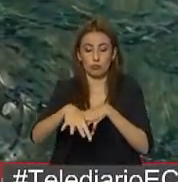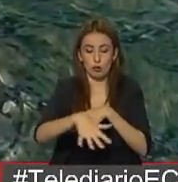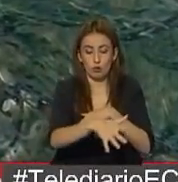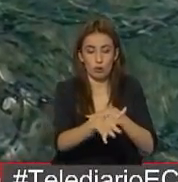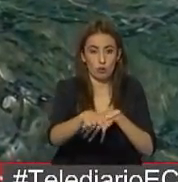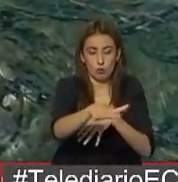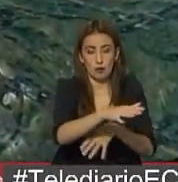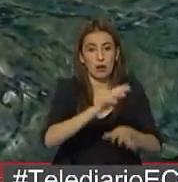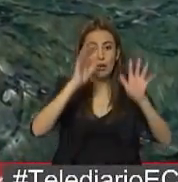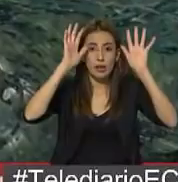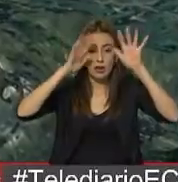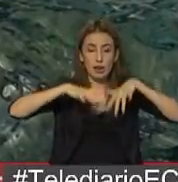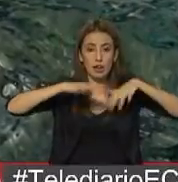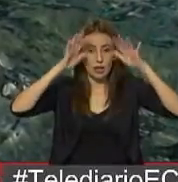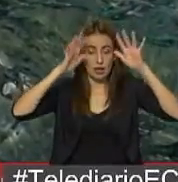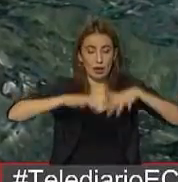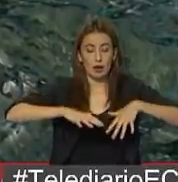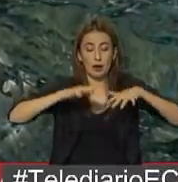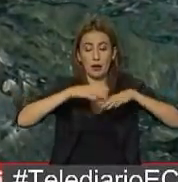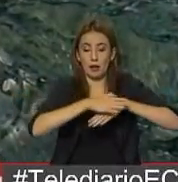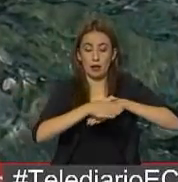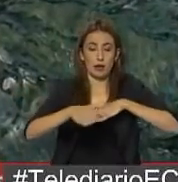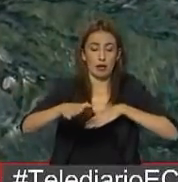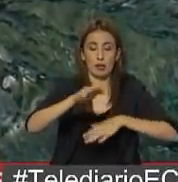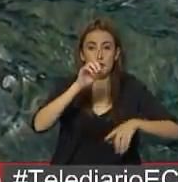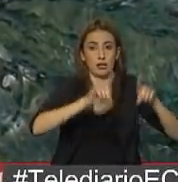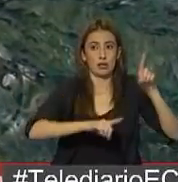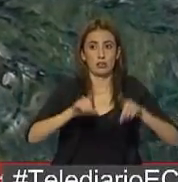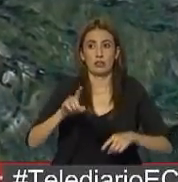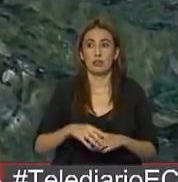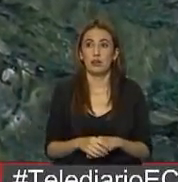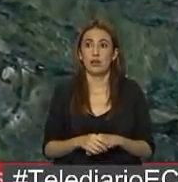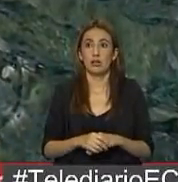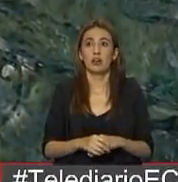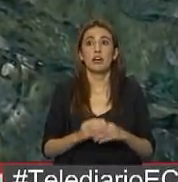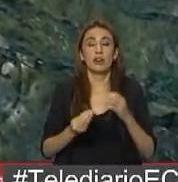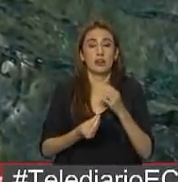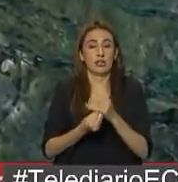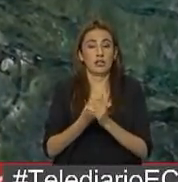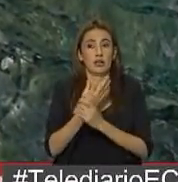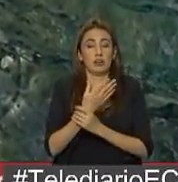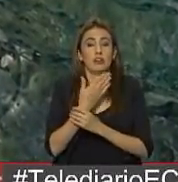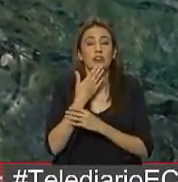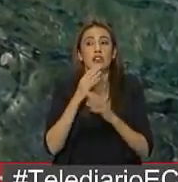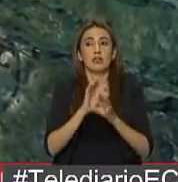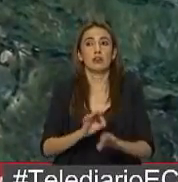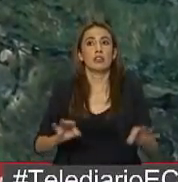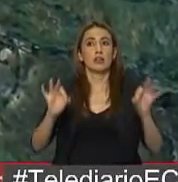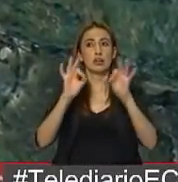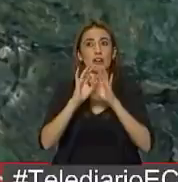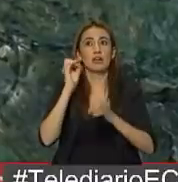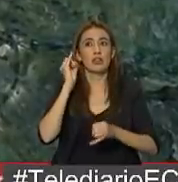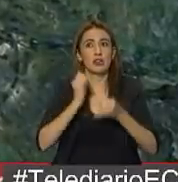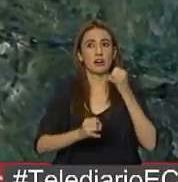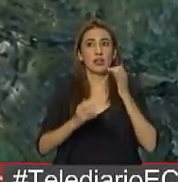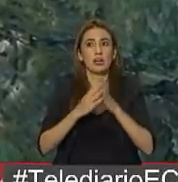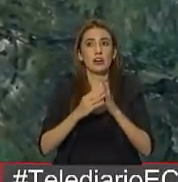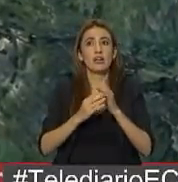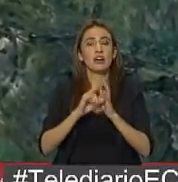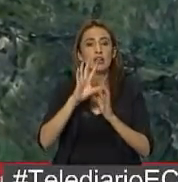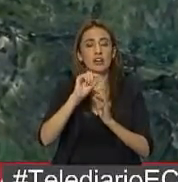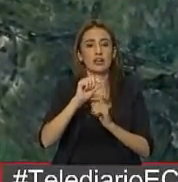lahares, que se descargan por los ríos Supano, Volcán y Sangay. Este volcán tiene características recientes, como